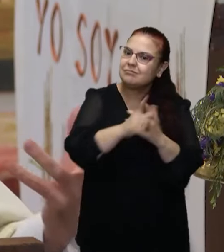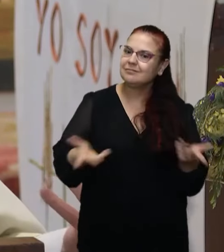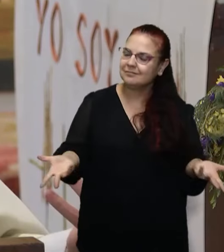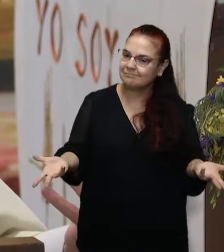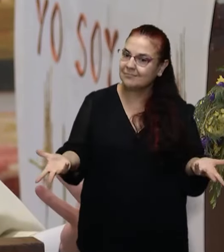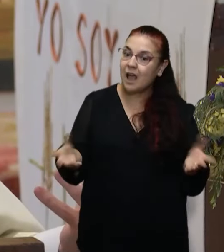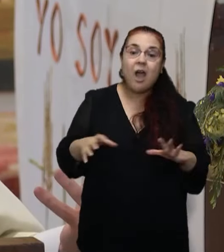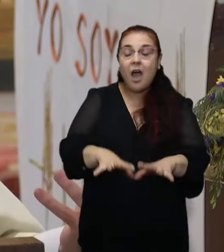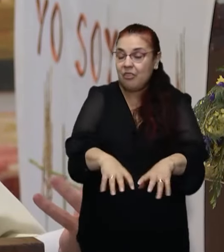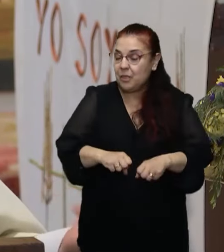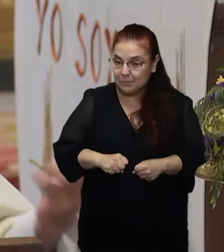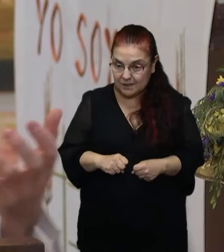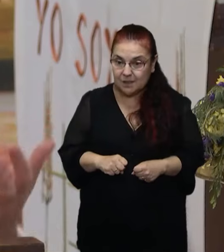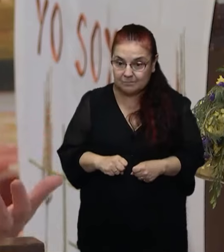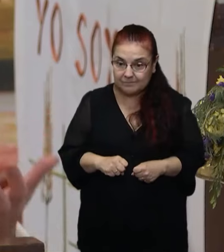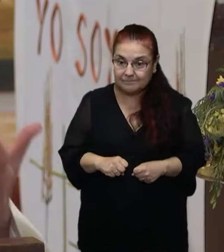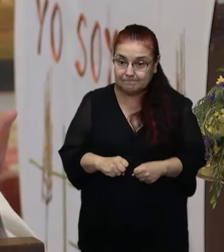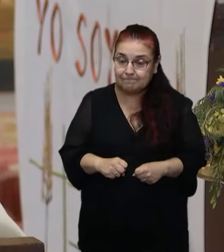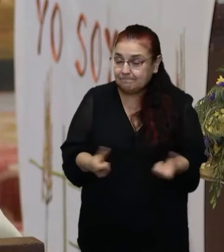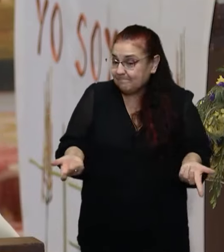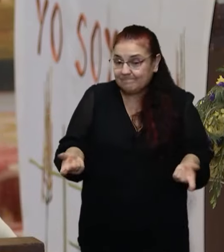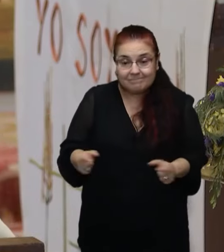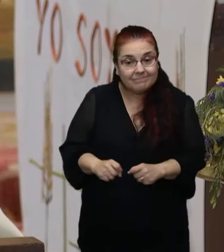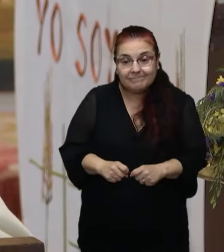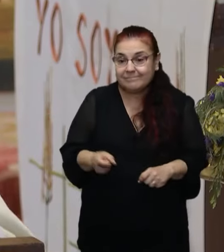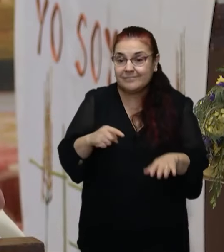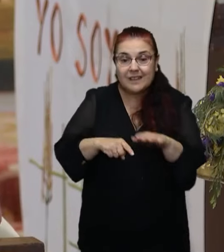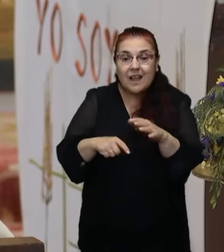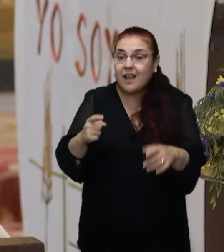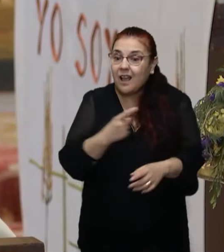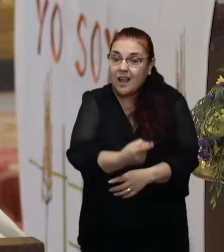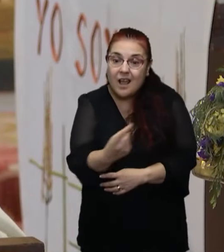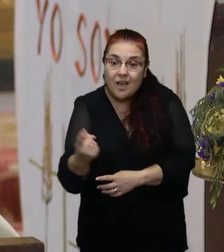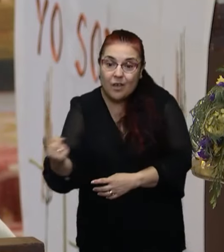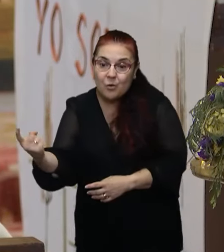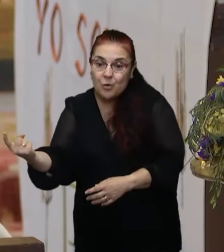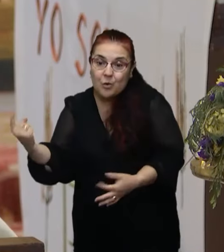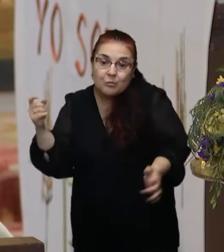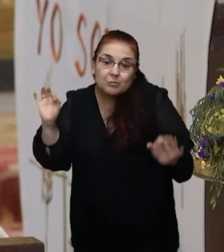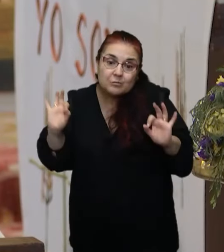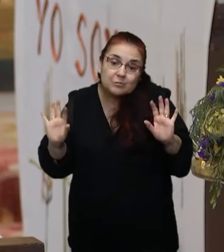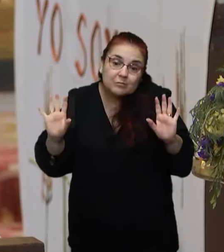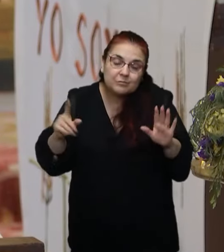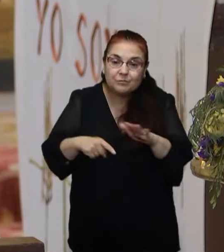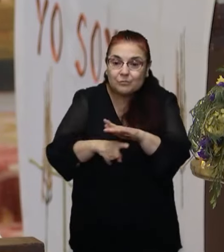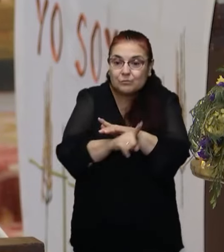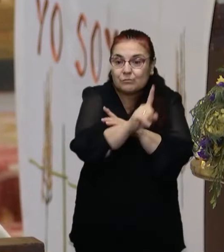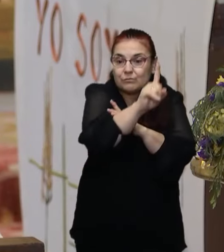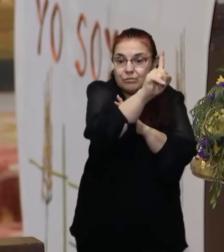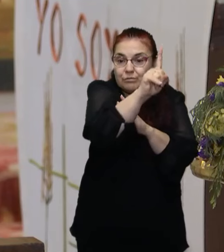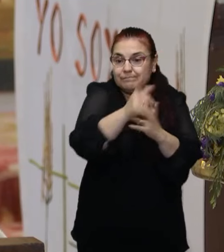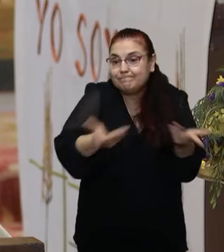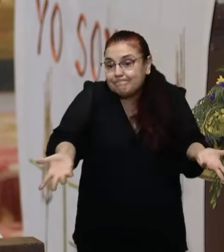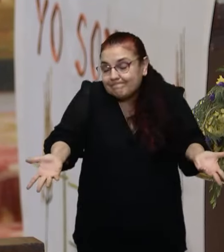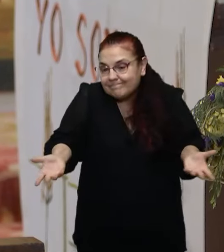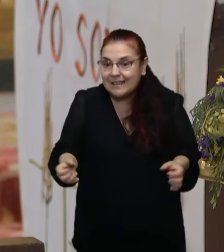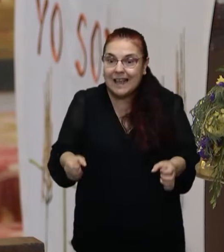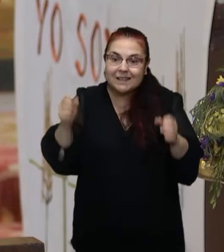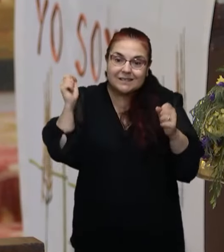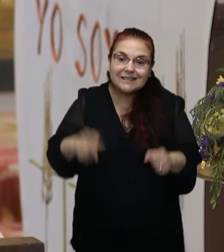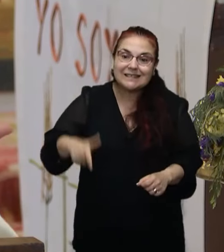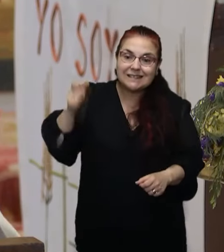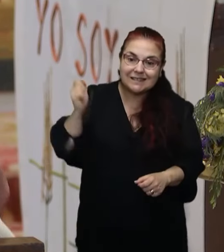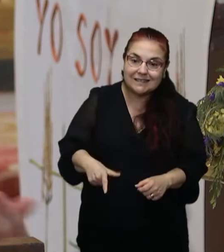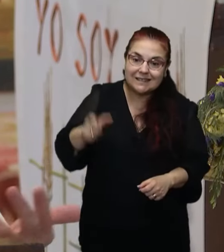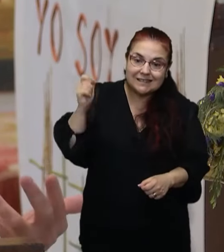Es aceptar el proceso de cada persona, el proceso, pues no sé, de cada, el ritmo, de